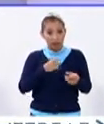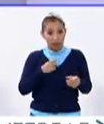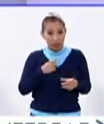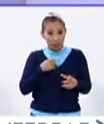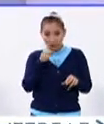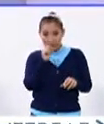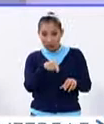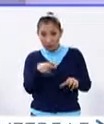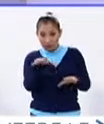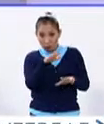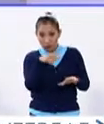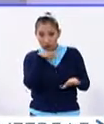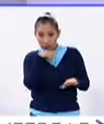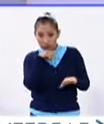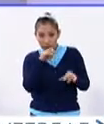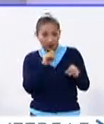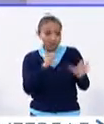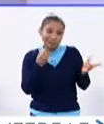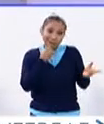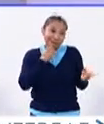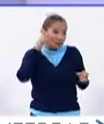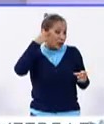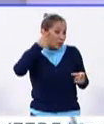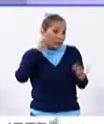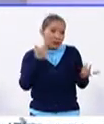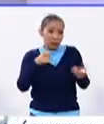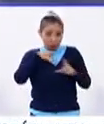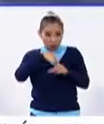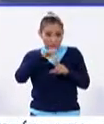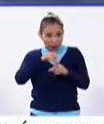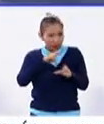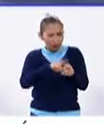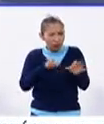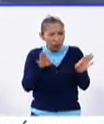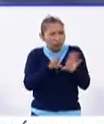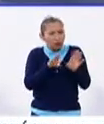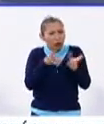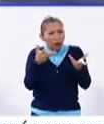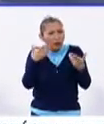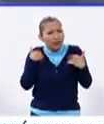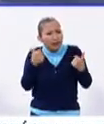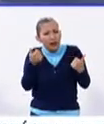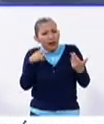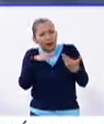existir estas cuestiones de frustración, de enojos. El bullying es natural. O sea, ¿cómo